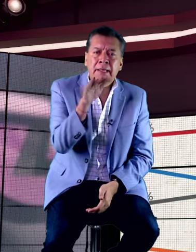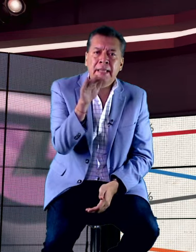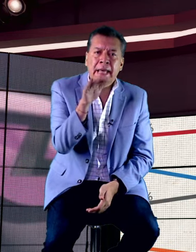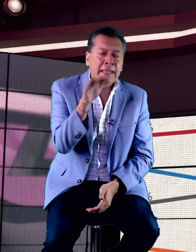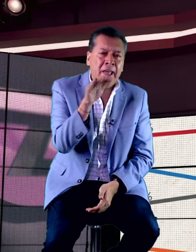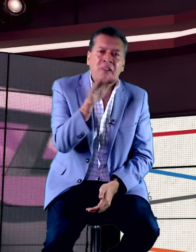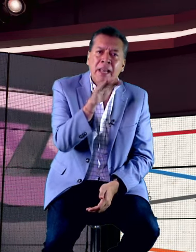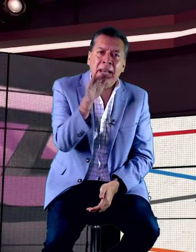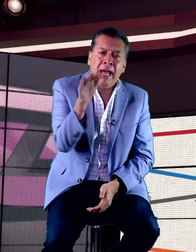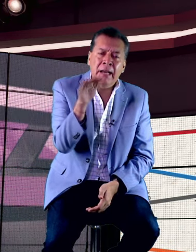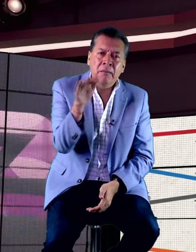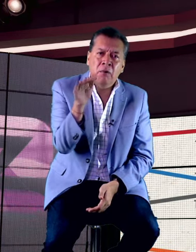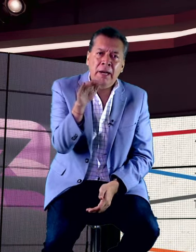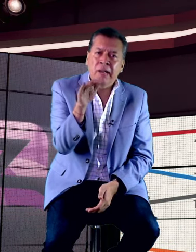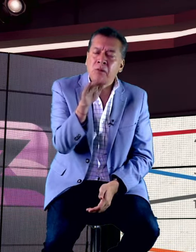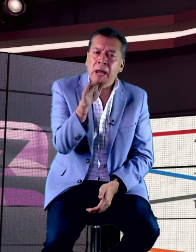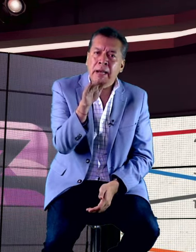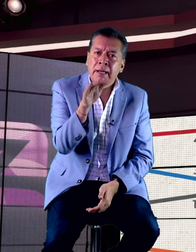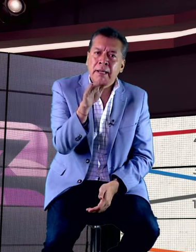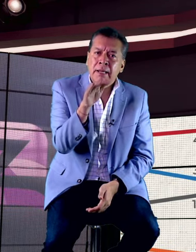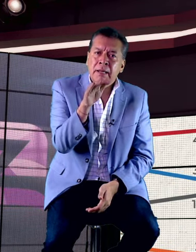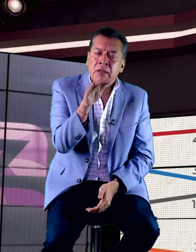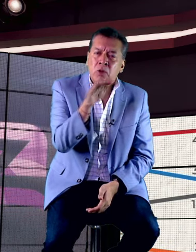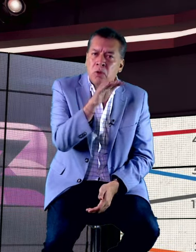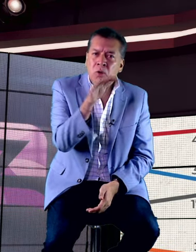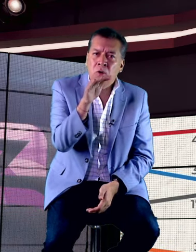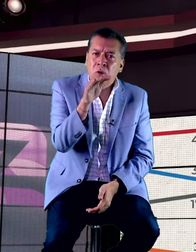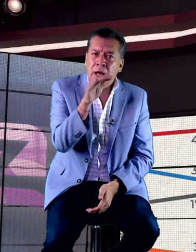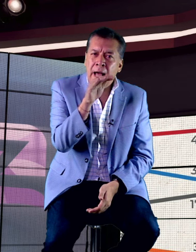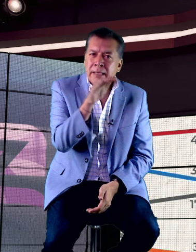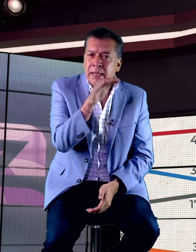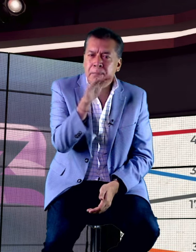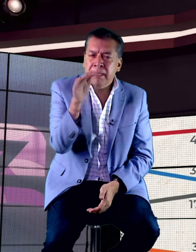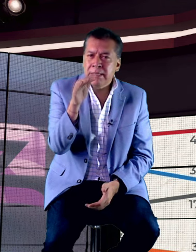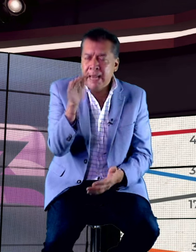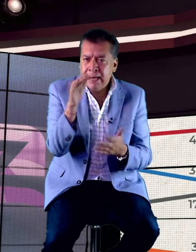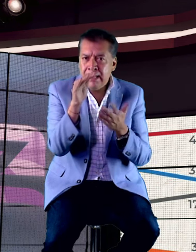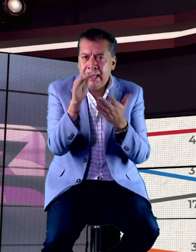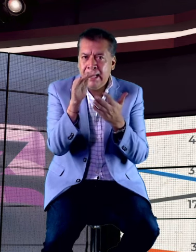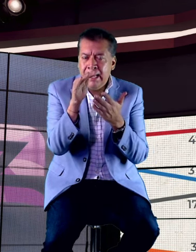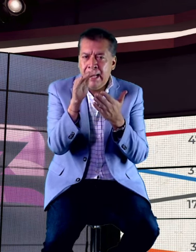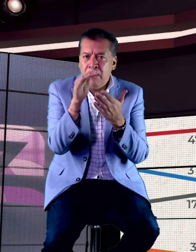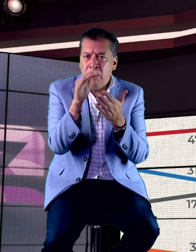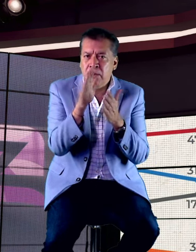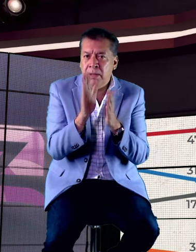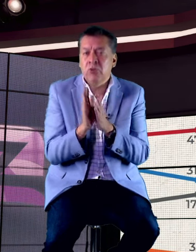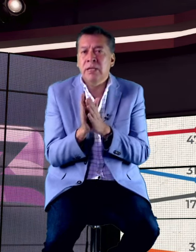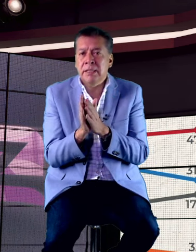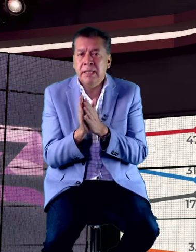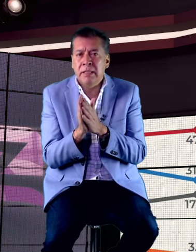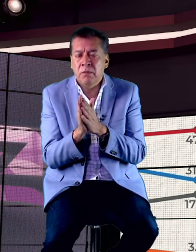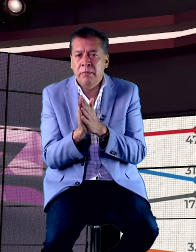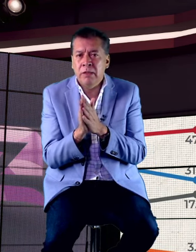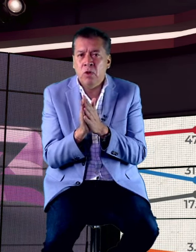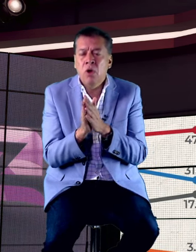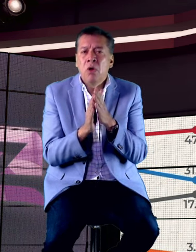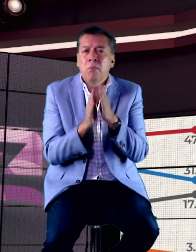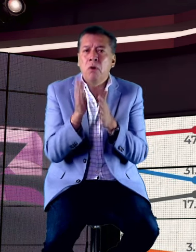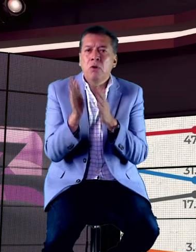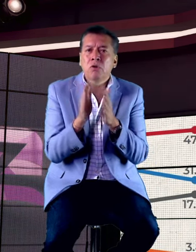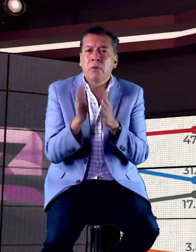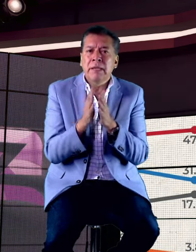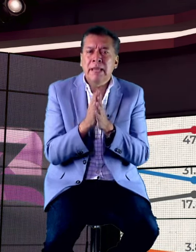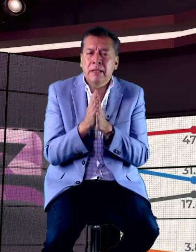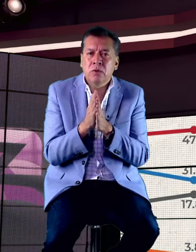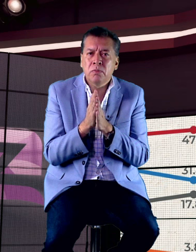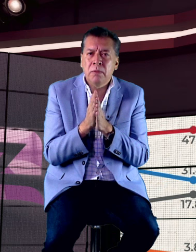estabilidad en el ánimo electoral todo hace pensar que cuando menos hasta este momento